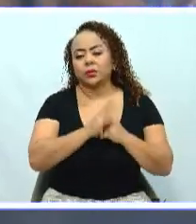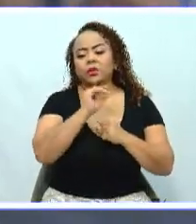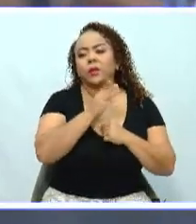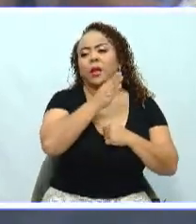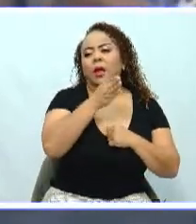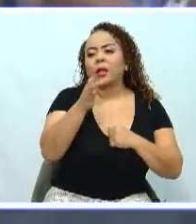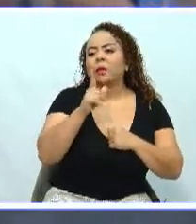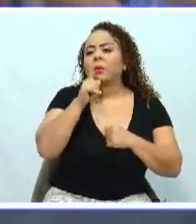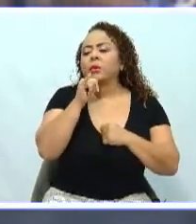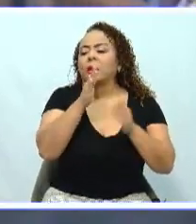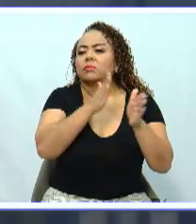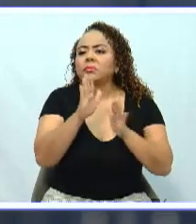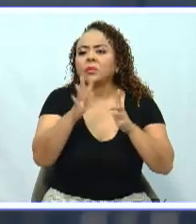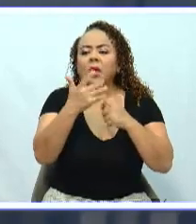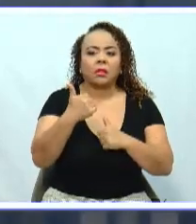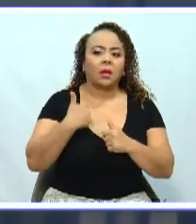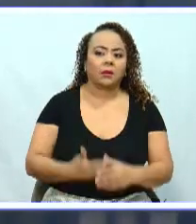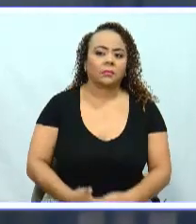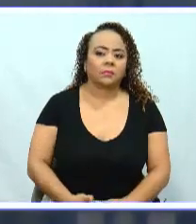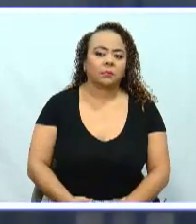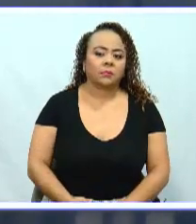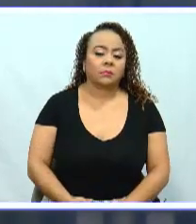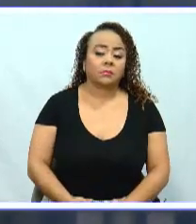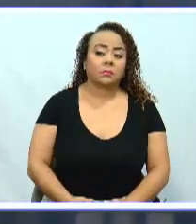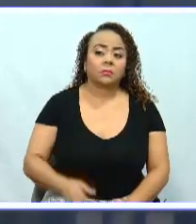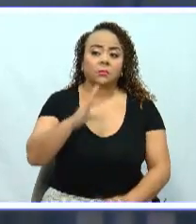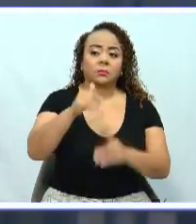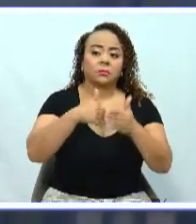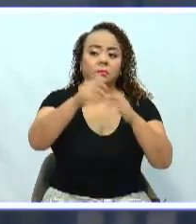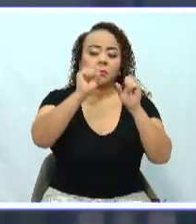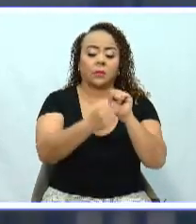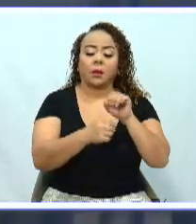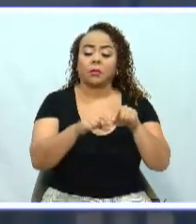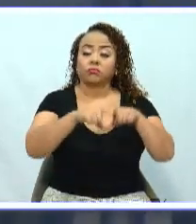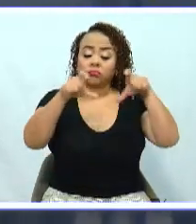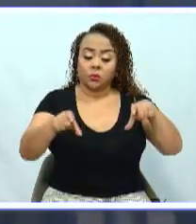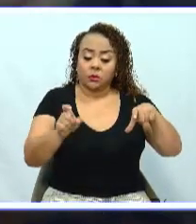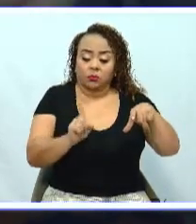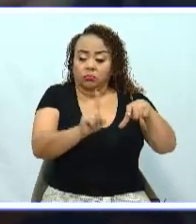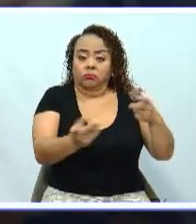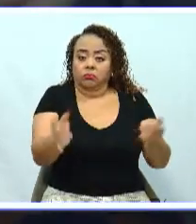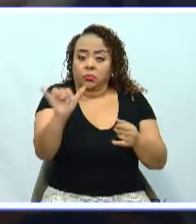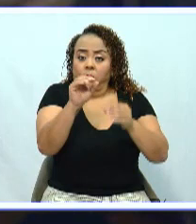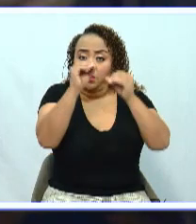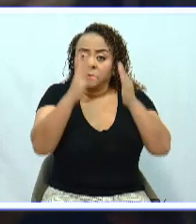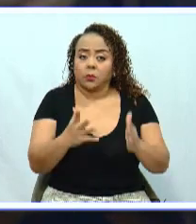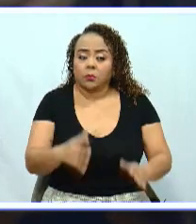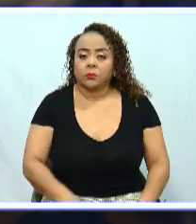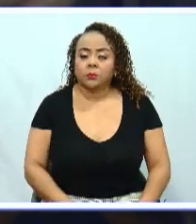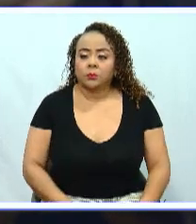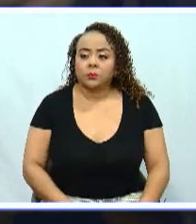con quién se prepara Qué es lo que tiene y luego poder plasmarlo en la cancha esto es como como un profesor